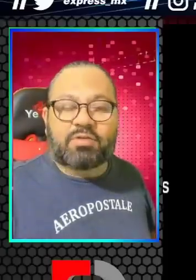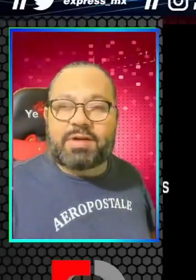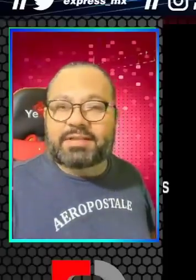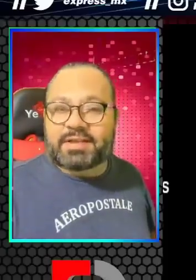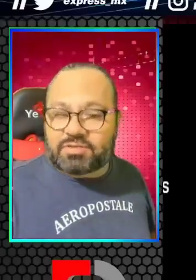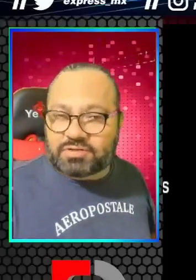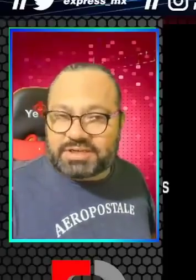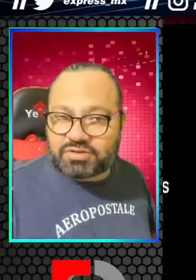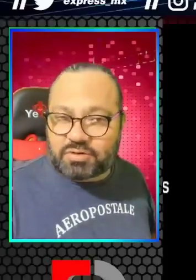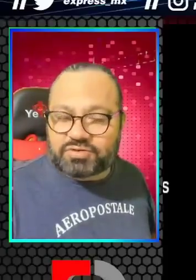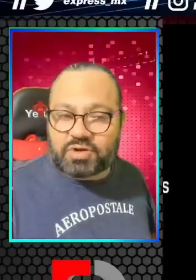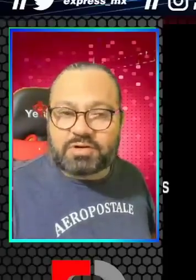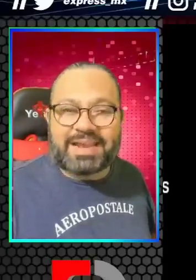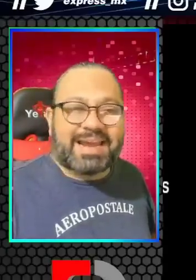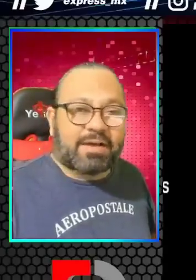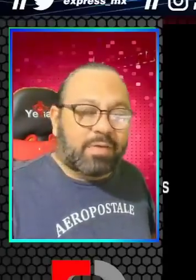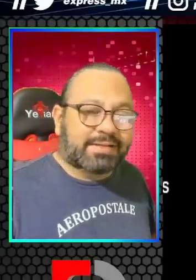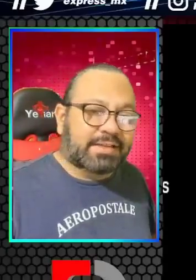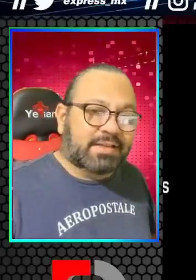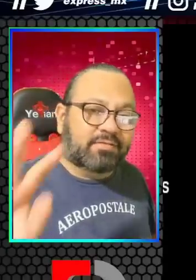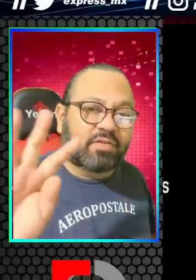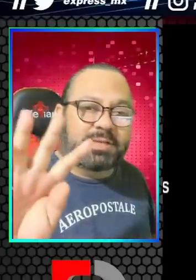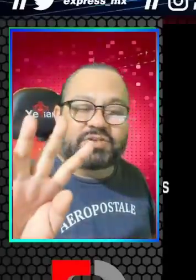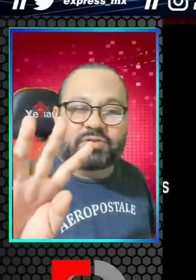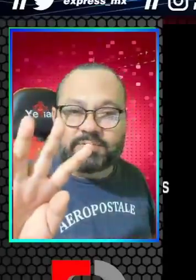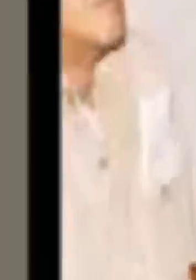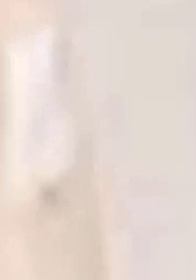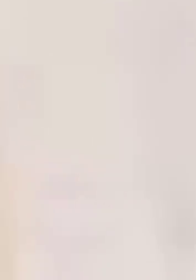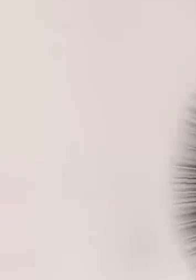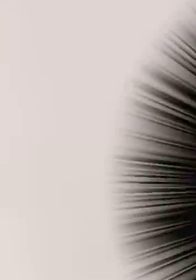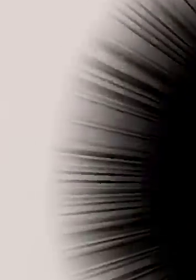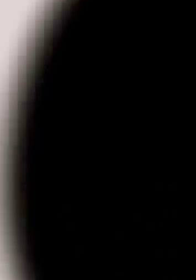uno siguiente y Recuerden que todo tiene solución en la cuarta transformación nos vemos bye